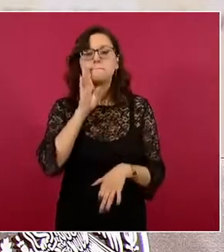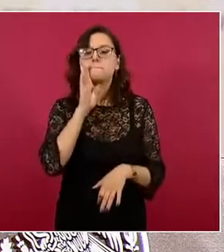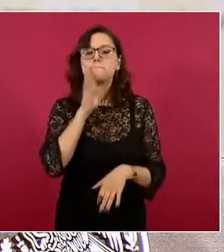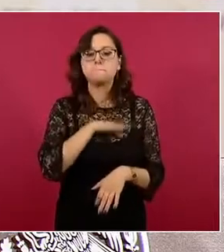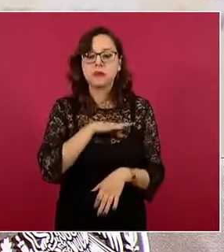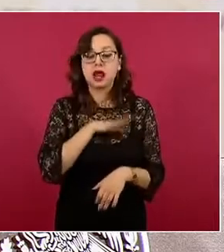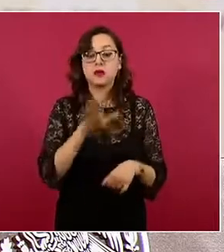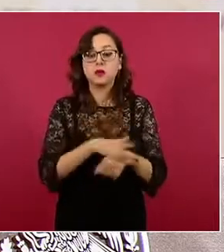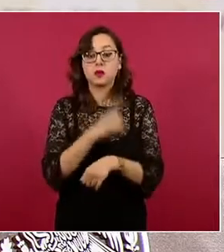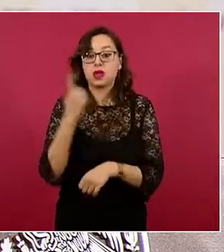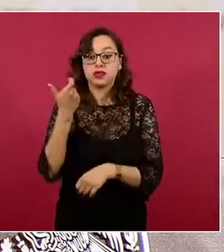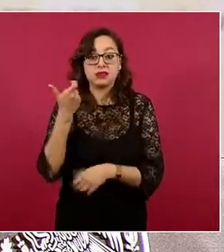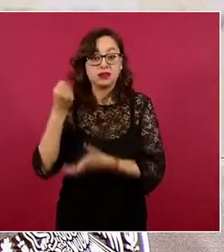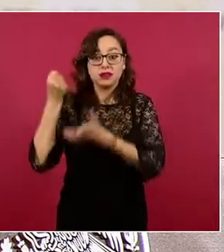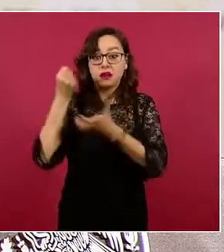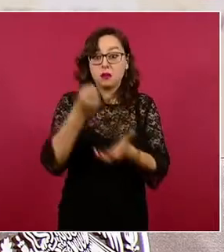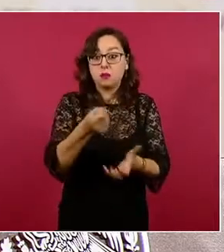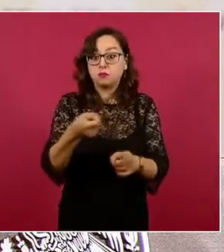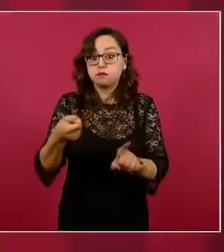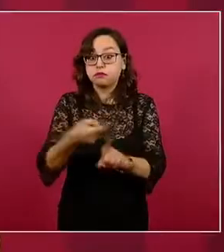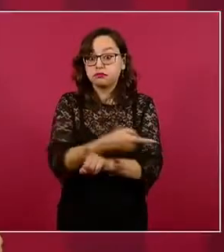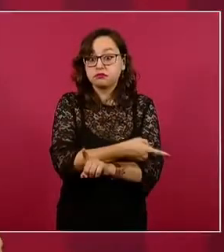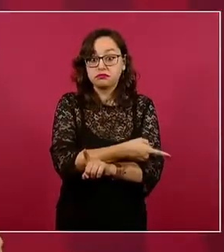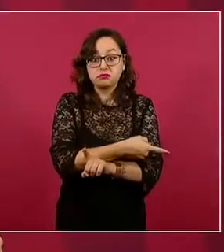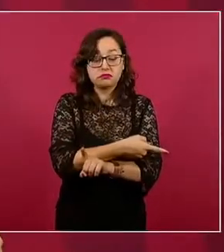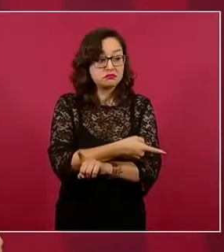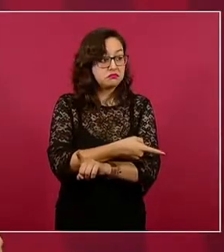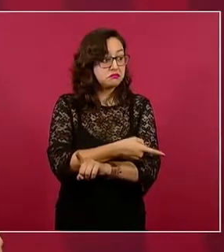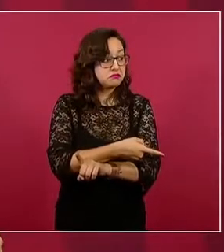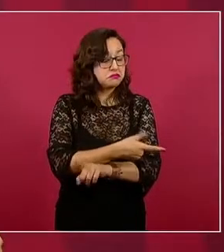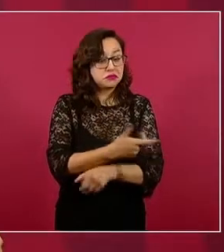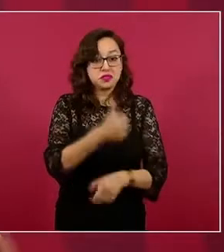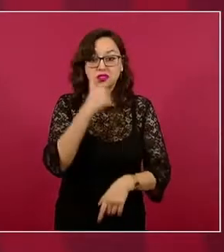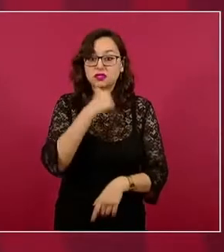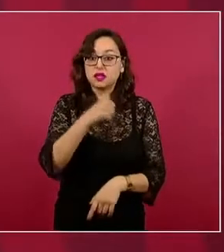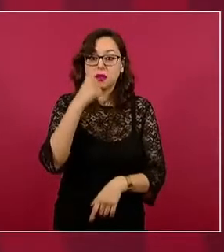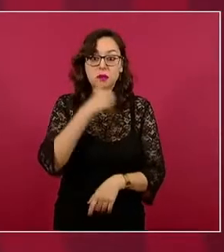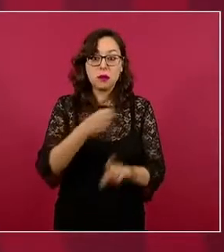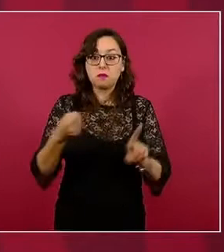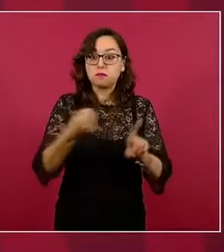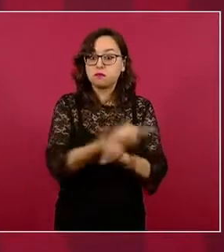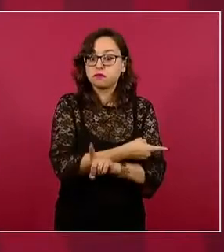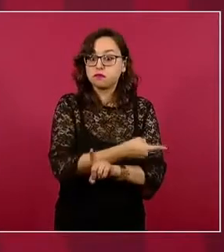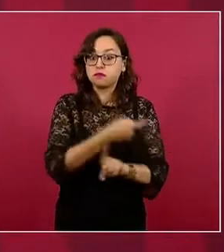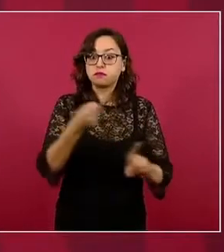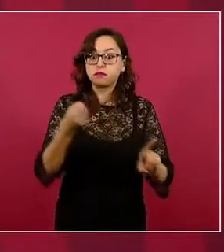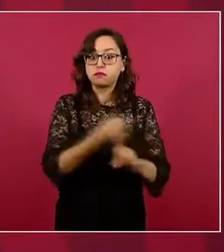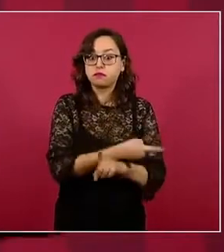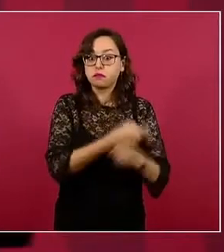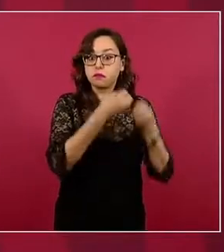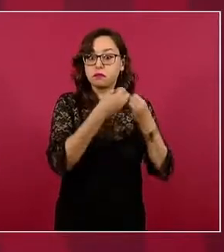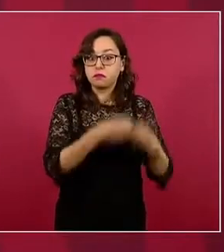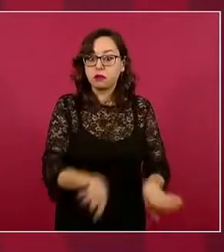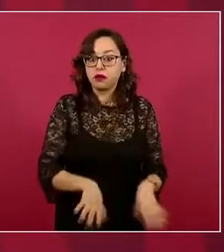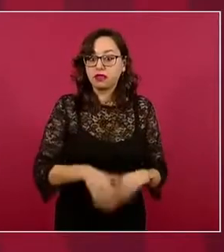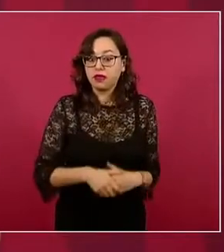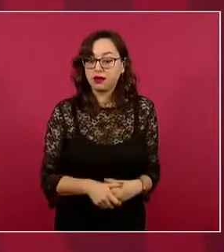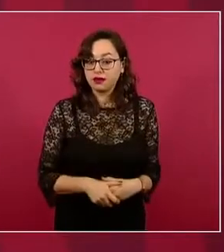los recursos no llegaban de manera directa, al grado de que el año